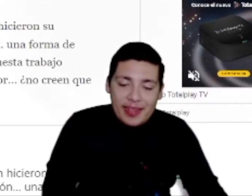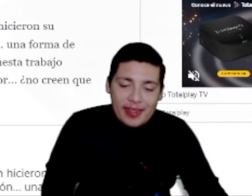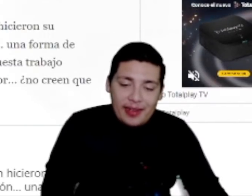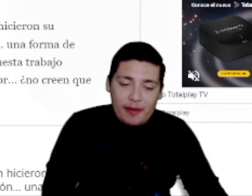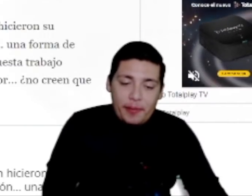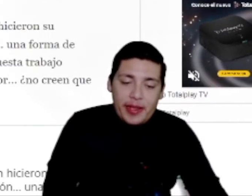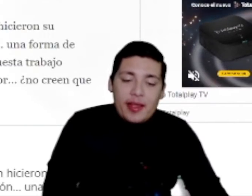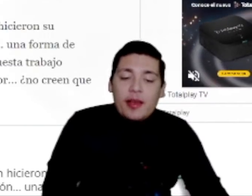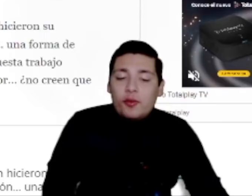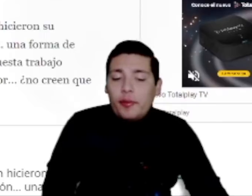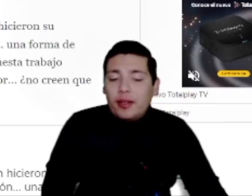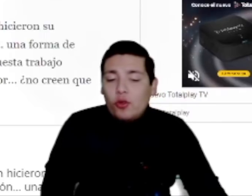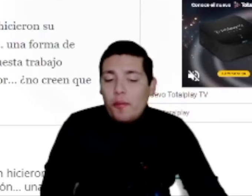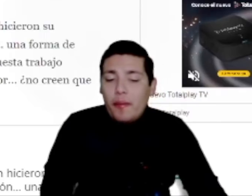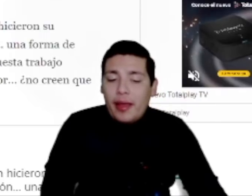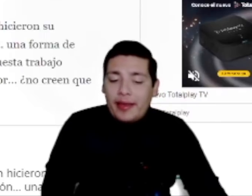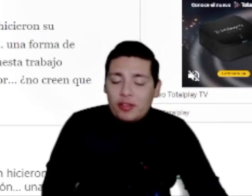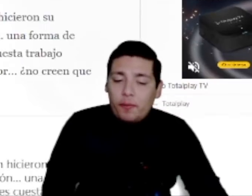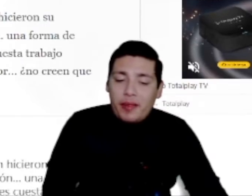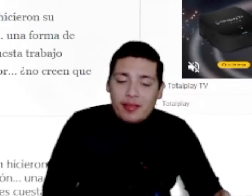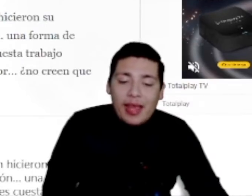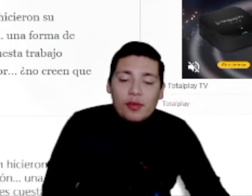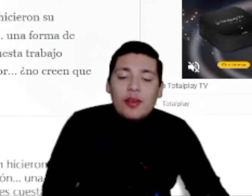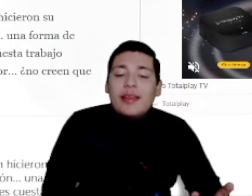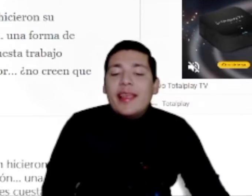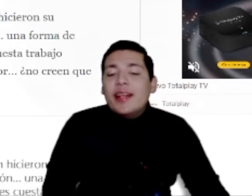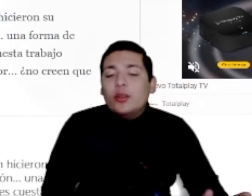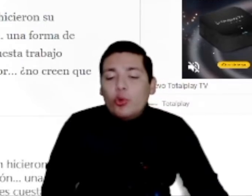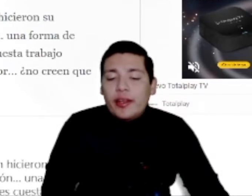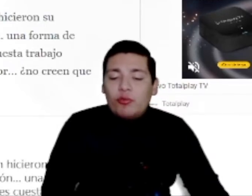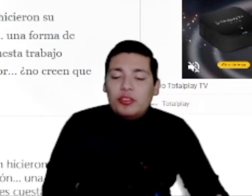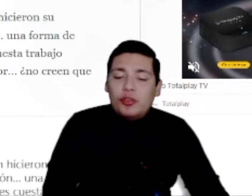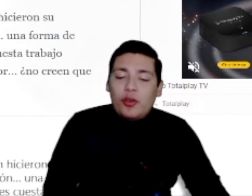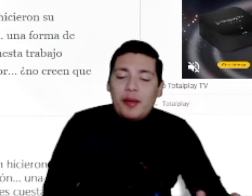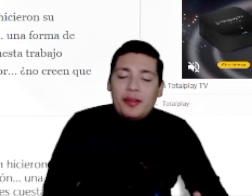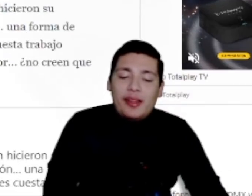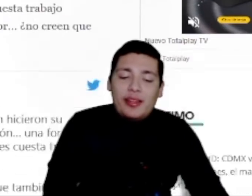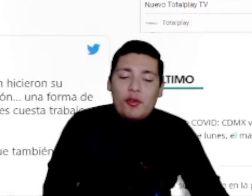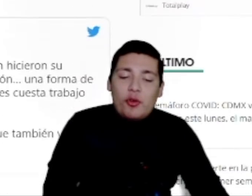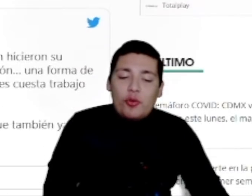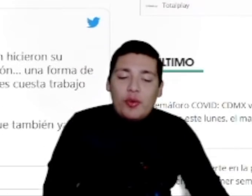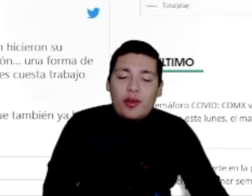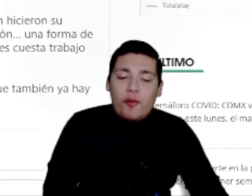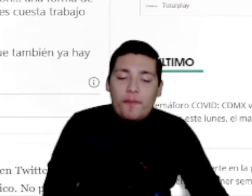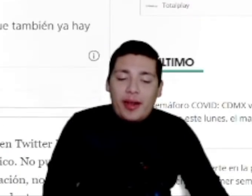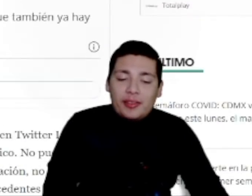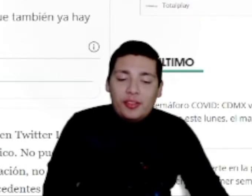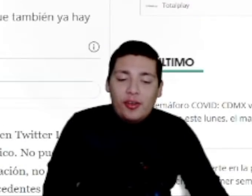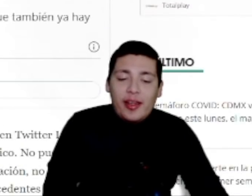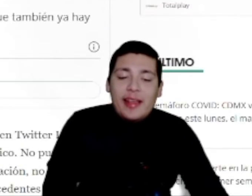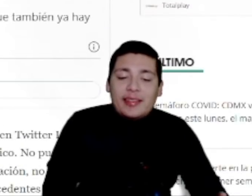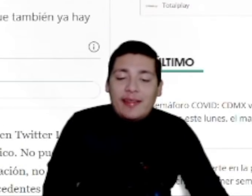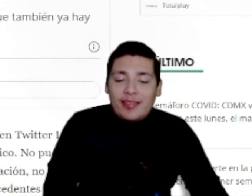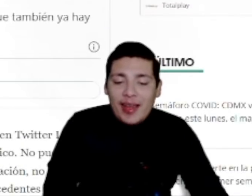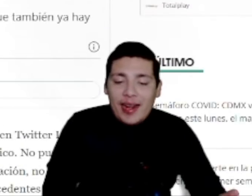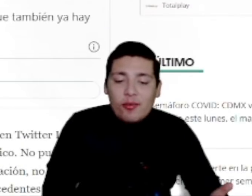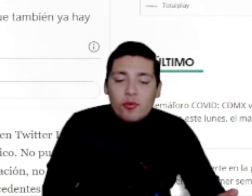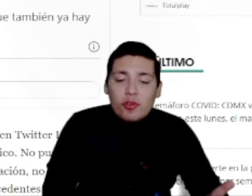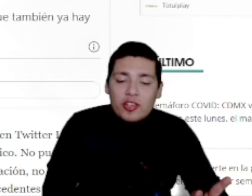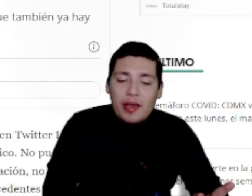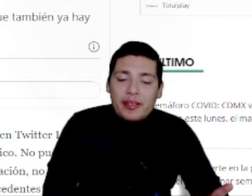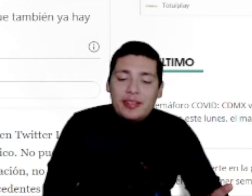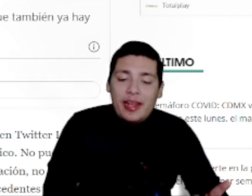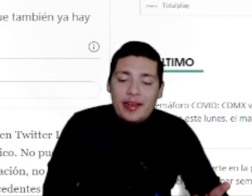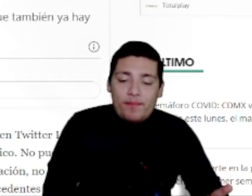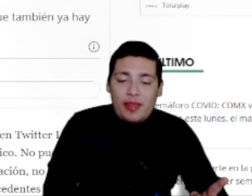ex líder del PRI, Roberto Madrazo Pintado, quien en Twitter cuestionó al mandatario con una comparación. Santana,